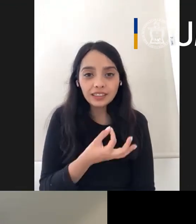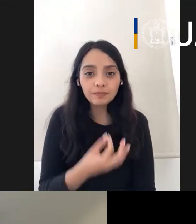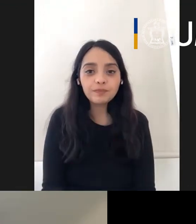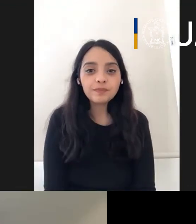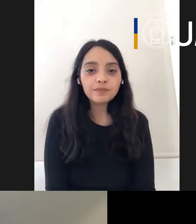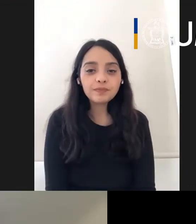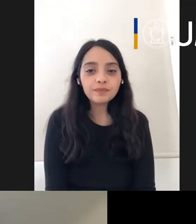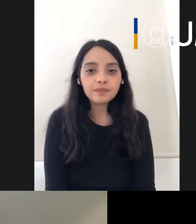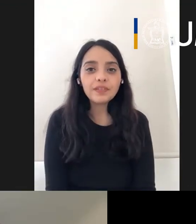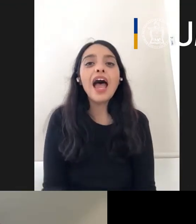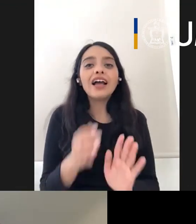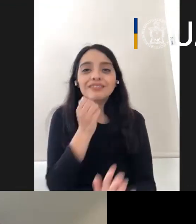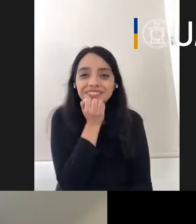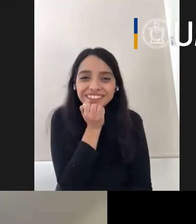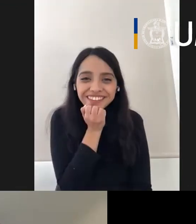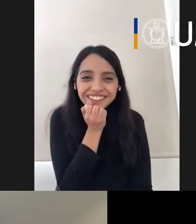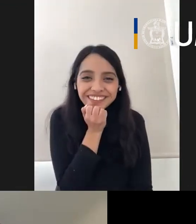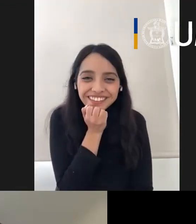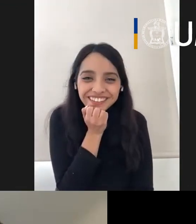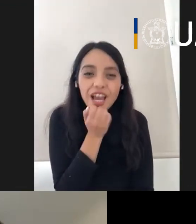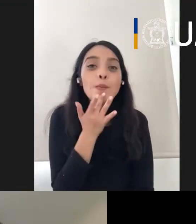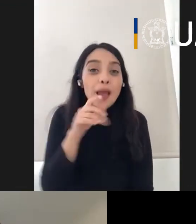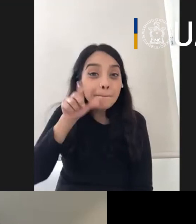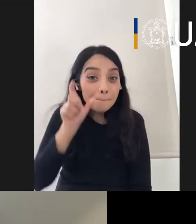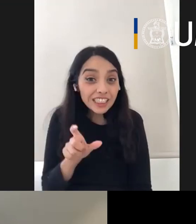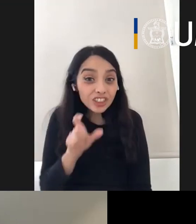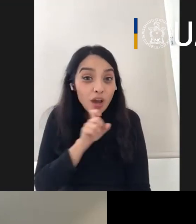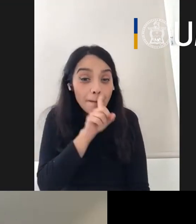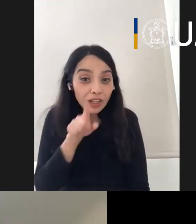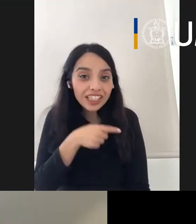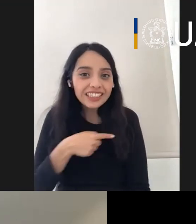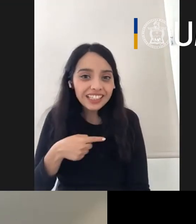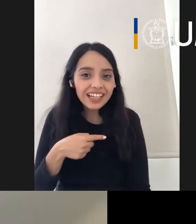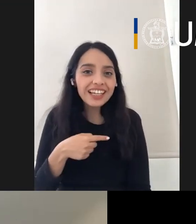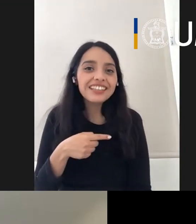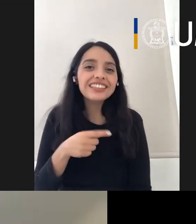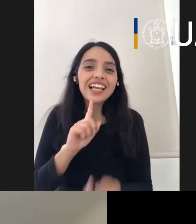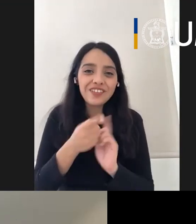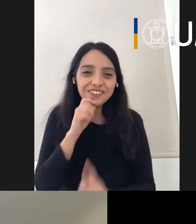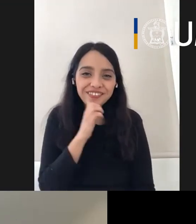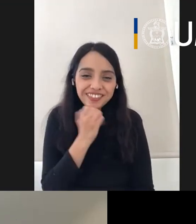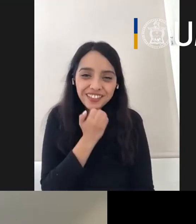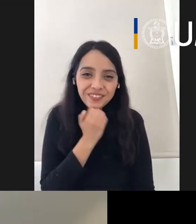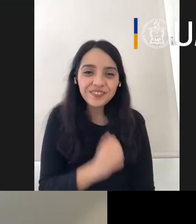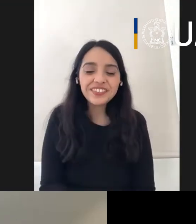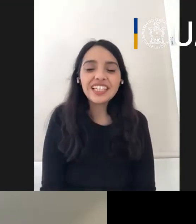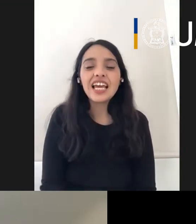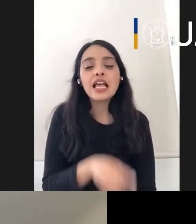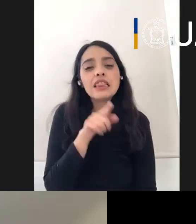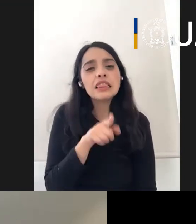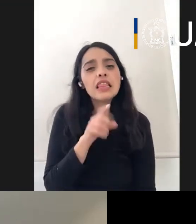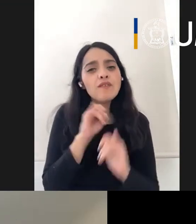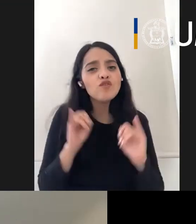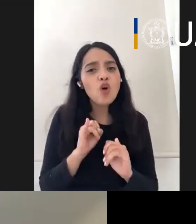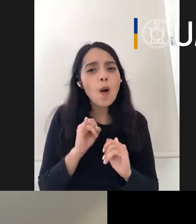por eso me equivoqué, porque la persona que escribió la pregunta se equivocó en tu nombre. ¿Este tipo de intervención genera